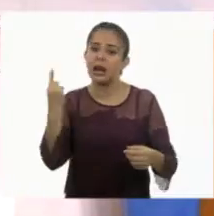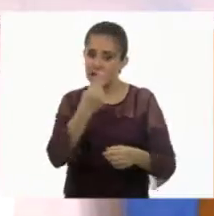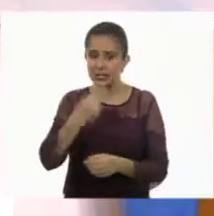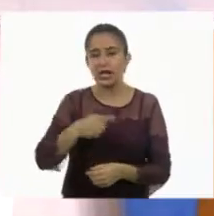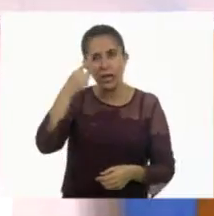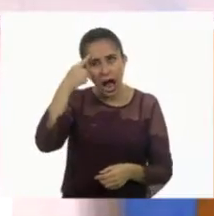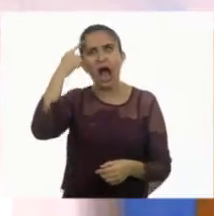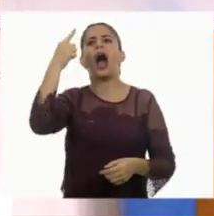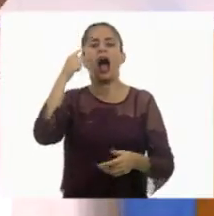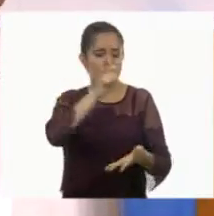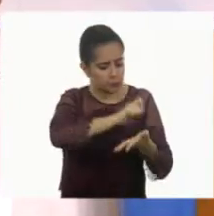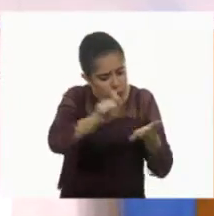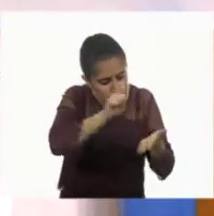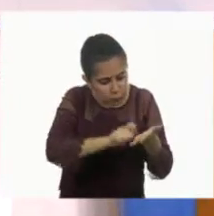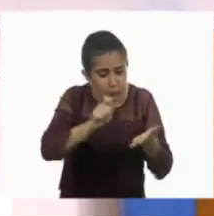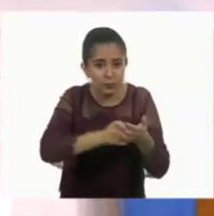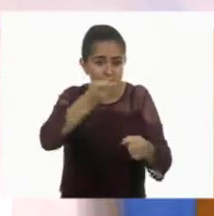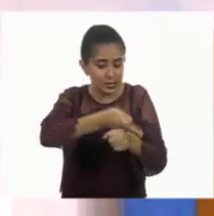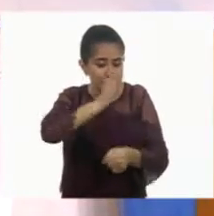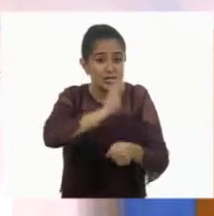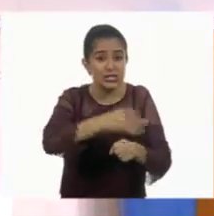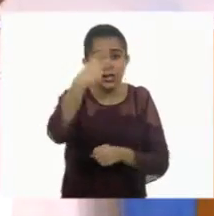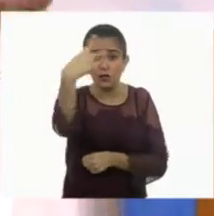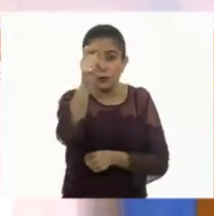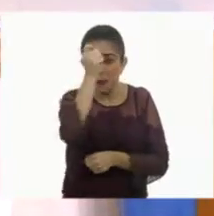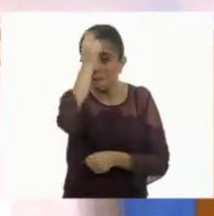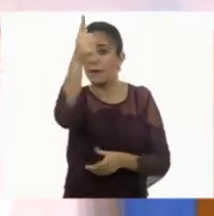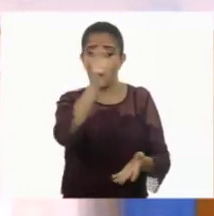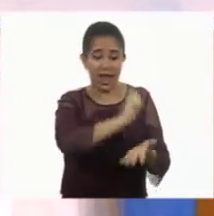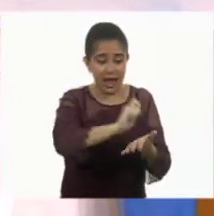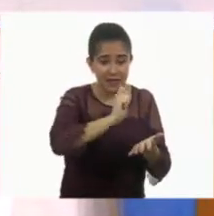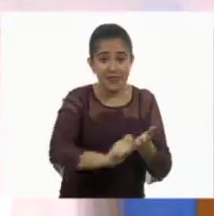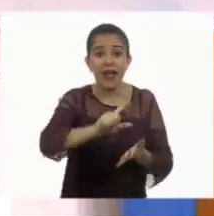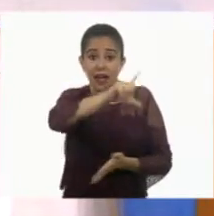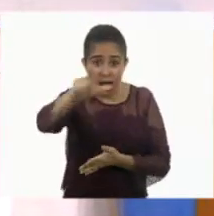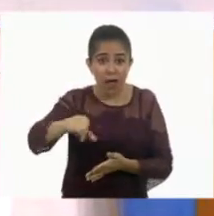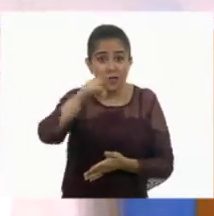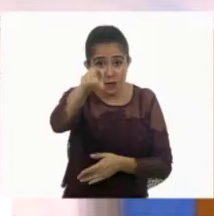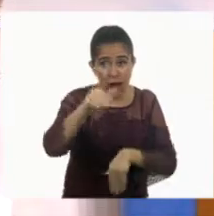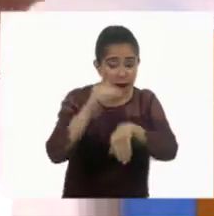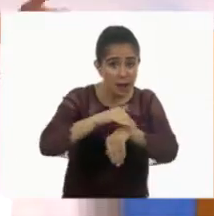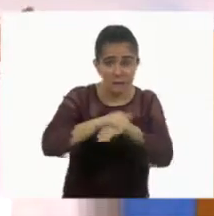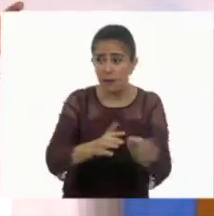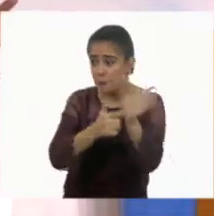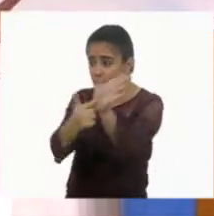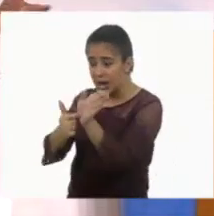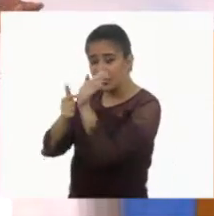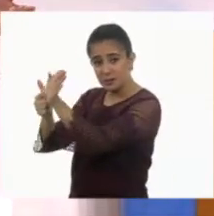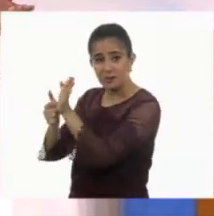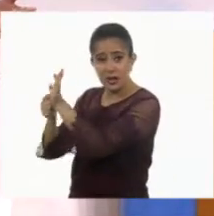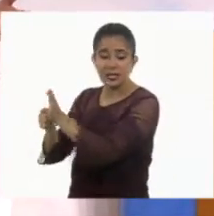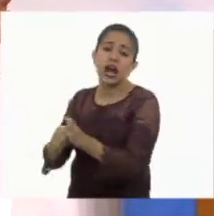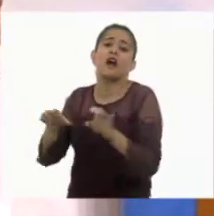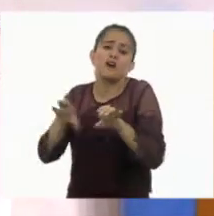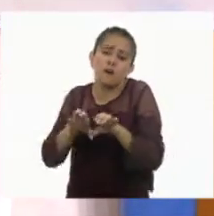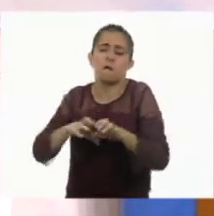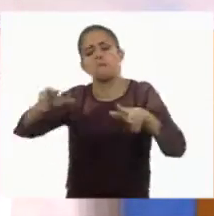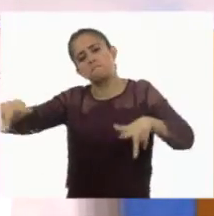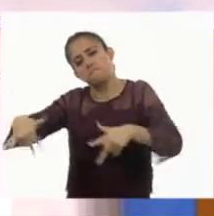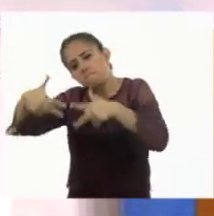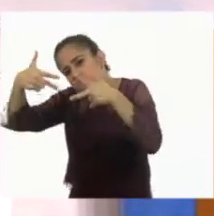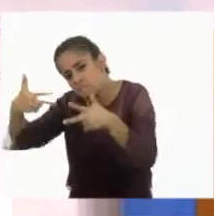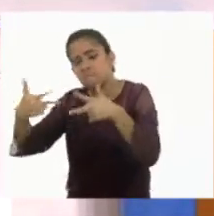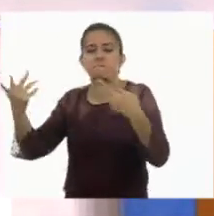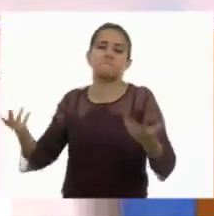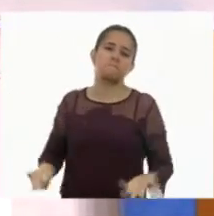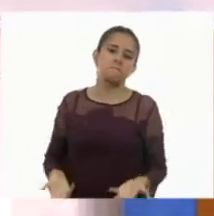y se los socialices, se los des a conocer a todos tus amigos por diferentes medios en este caso, ¿verdad? Pero